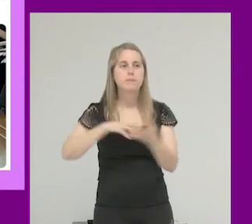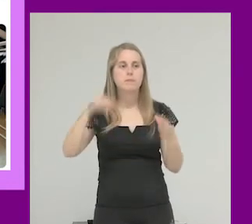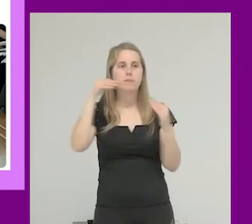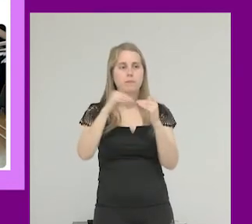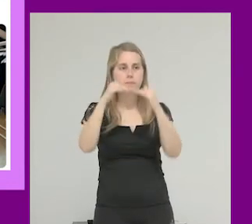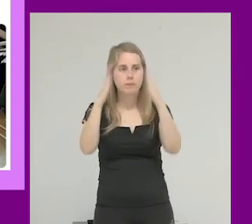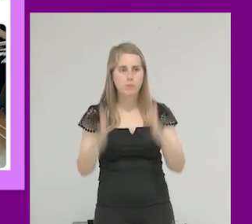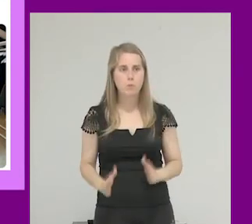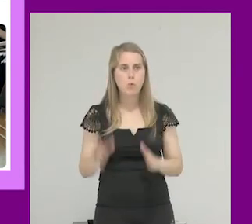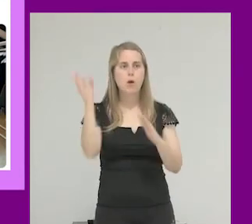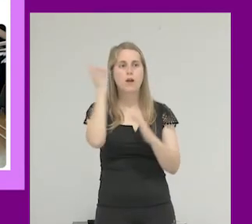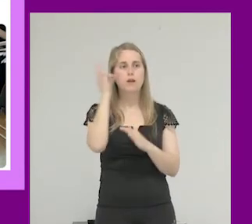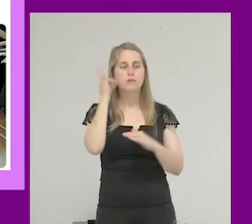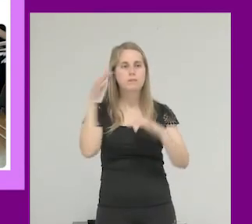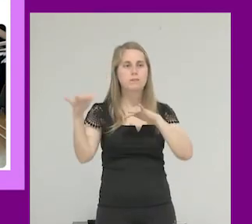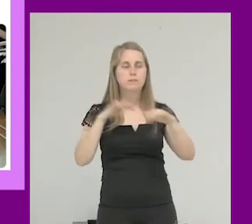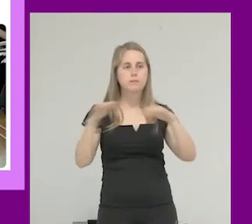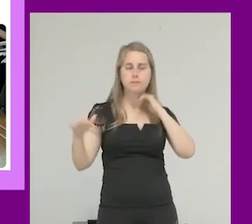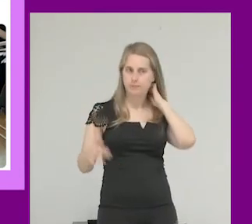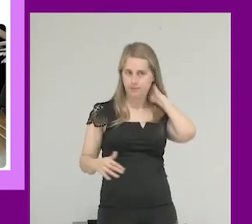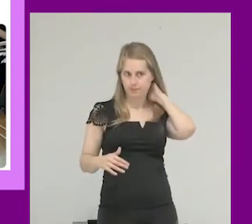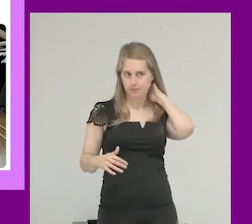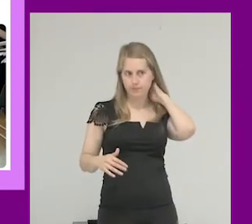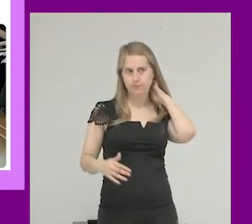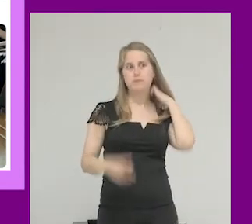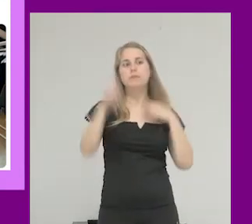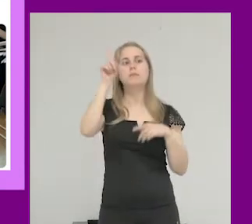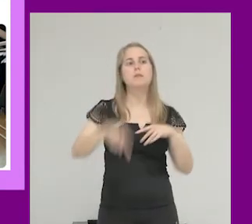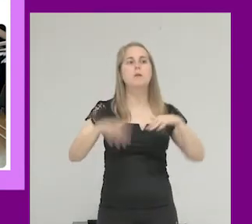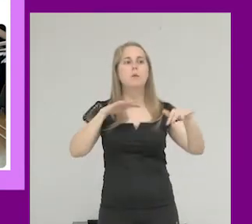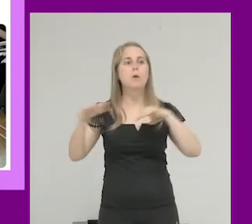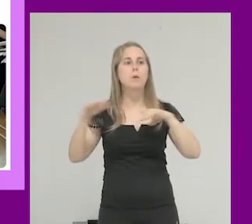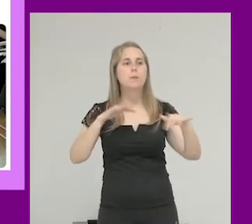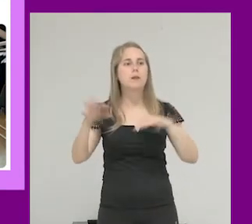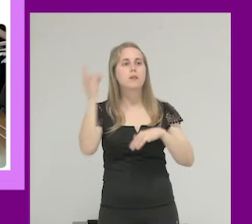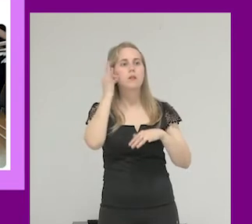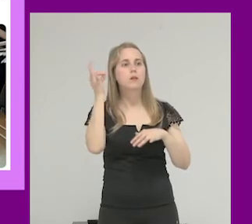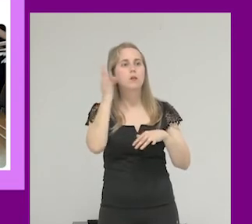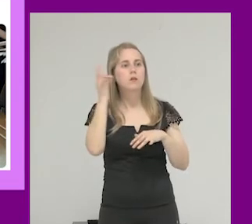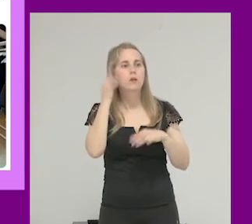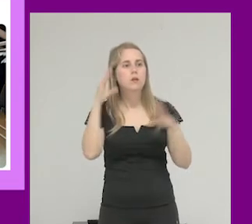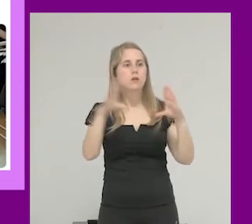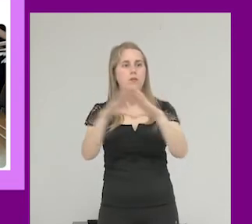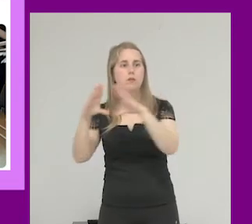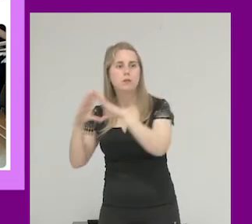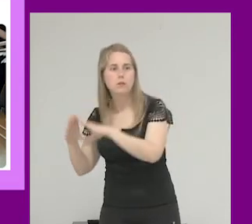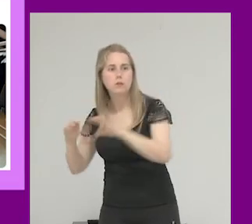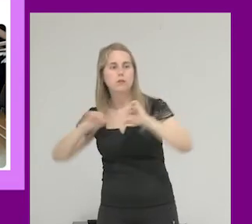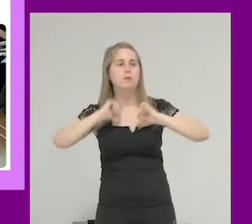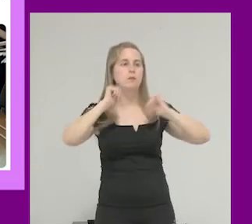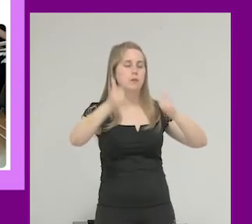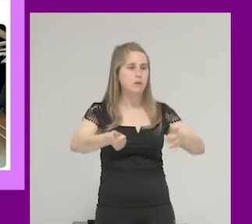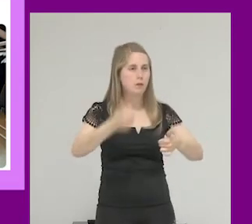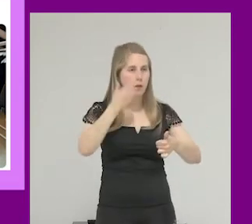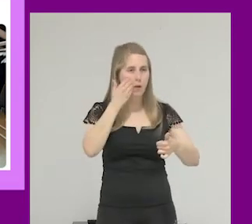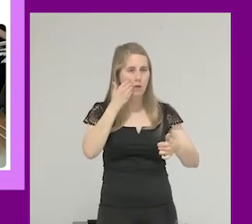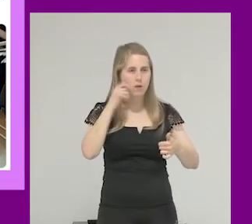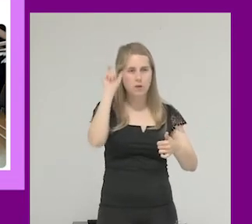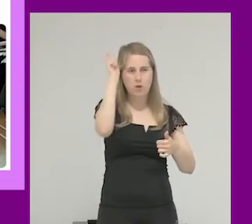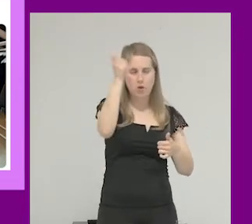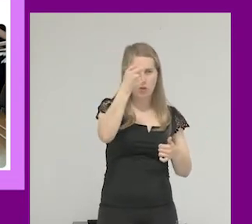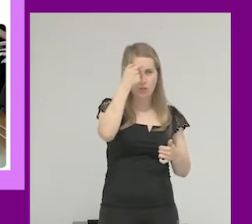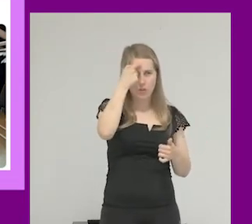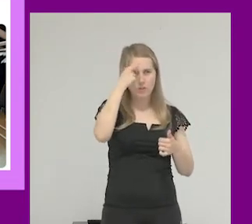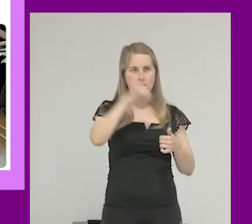Mujeres. Por otro lado, desde el movimiento feminista, se comienza a utilizar el concepto